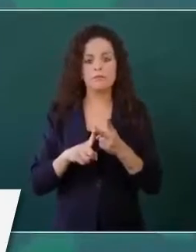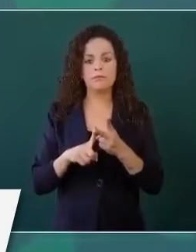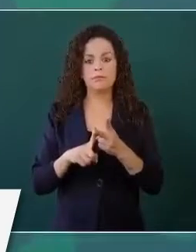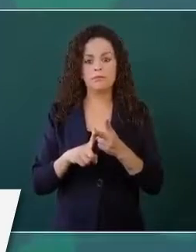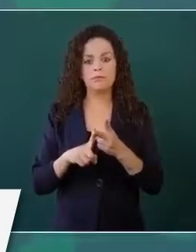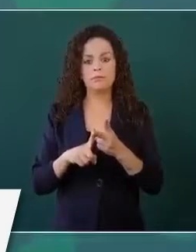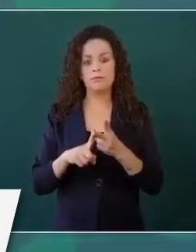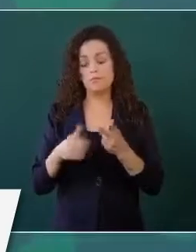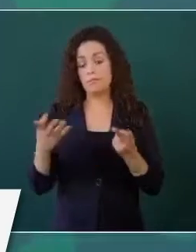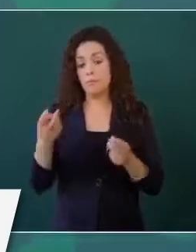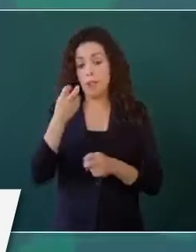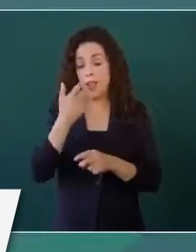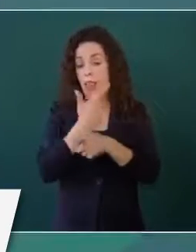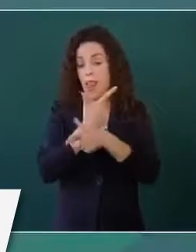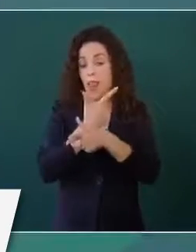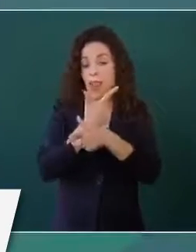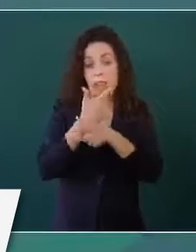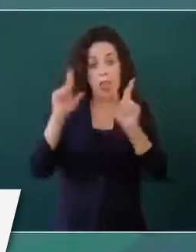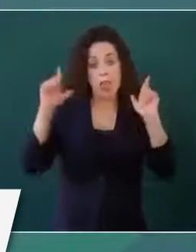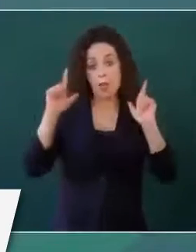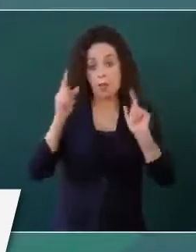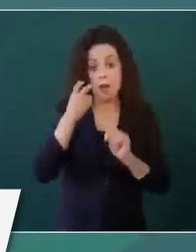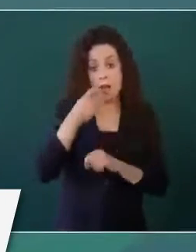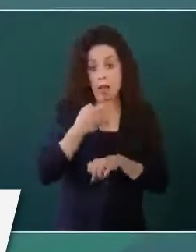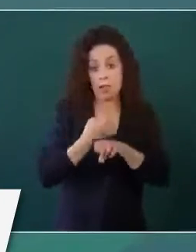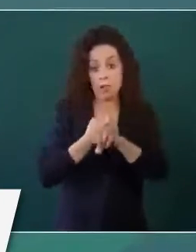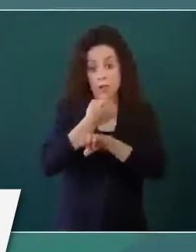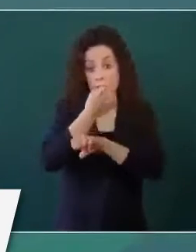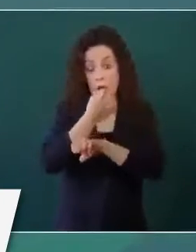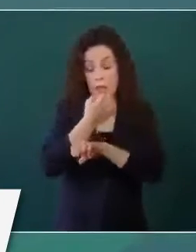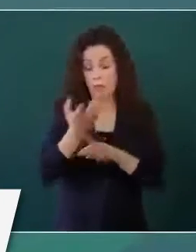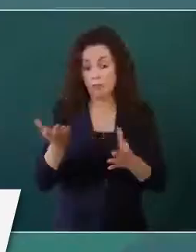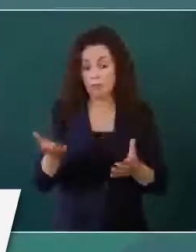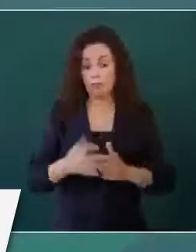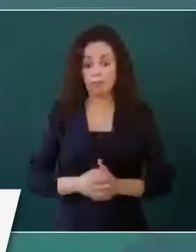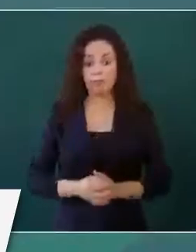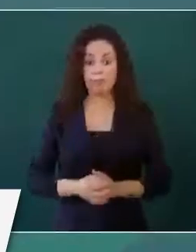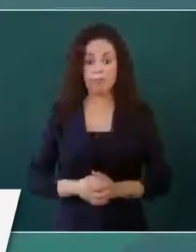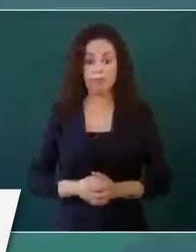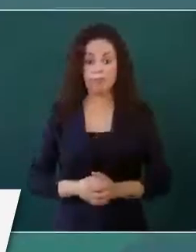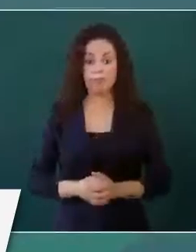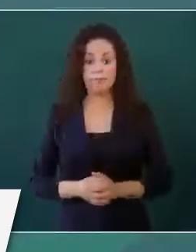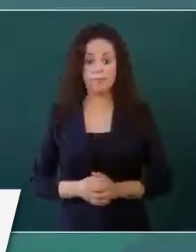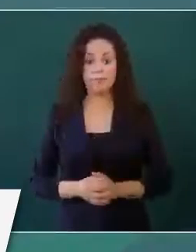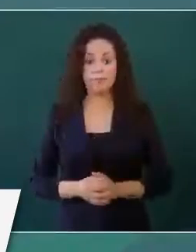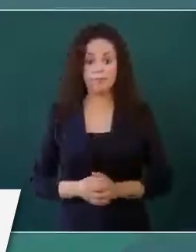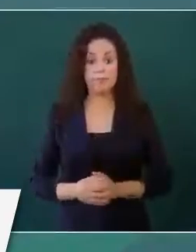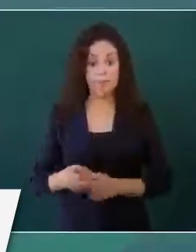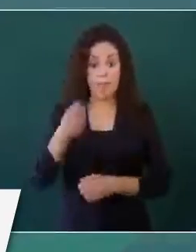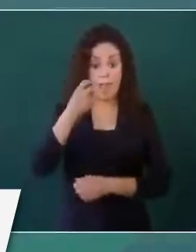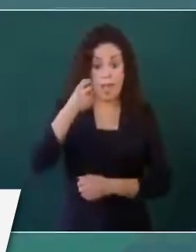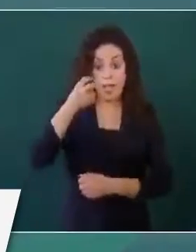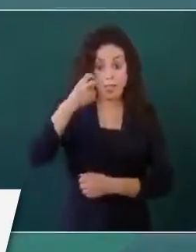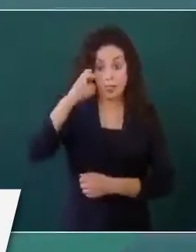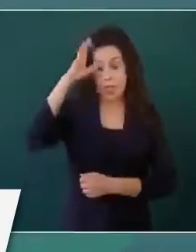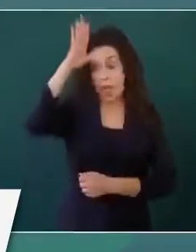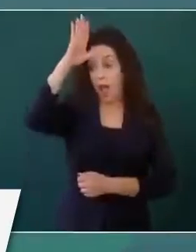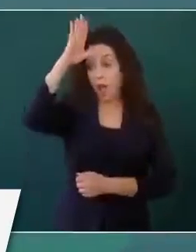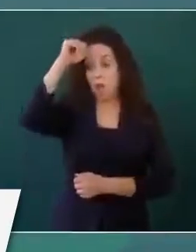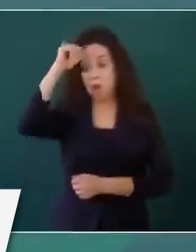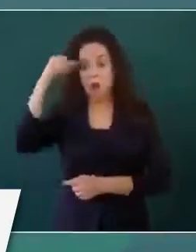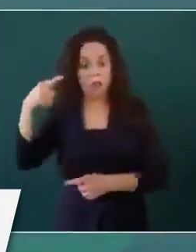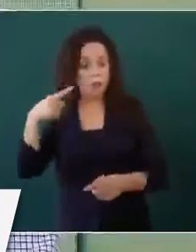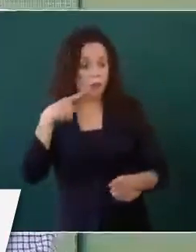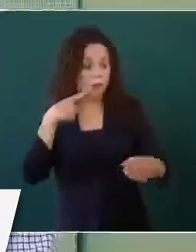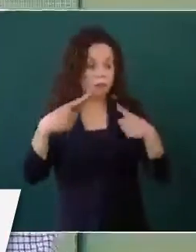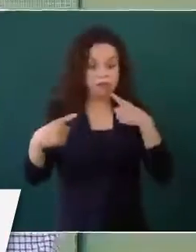El Estado es libre y soberano. Entonces, este es un acuerdo que se hace